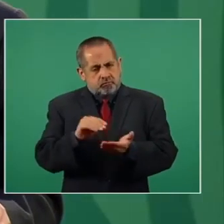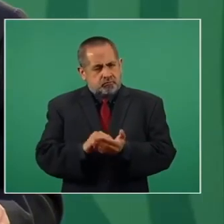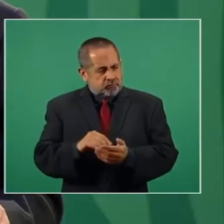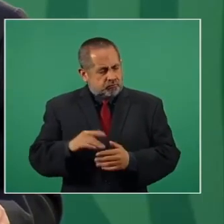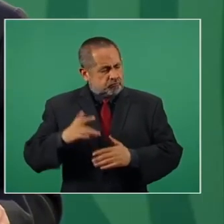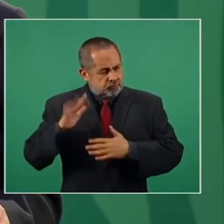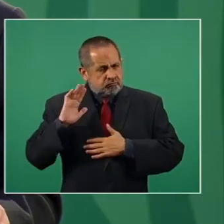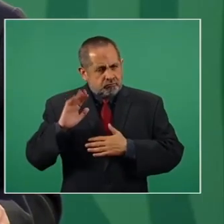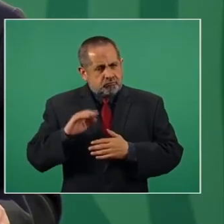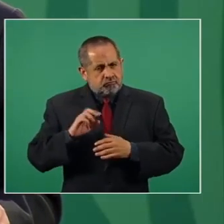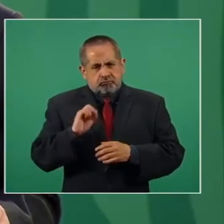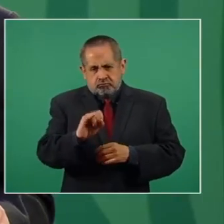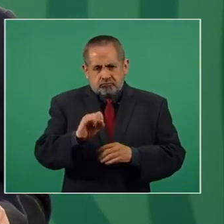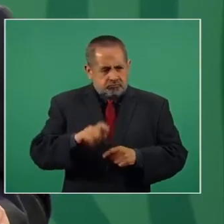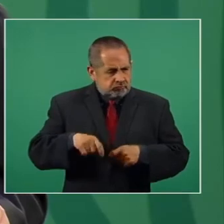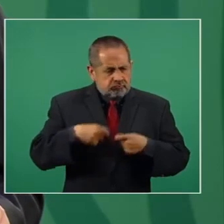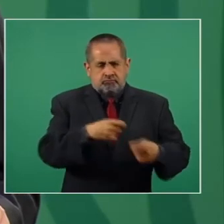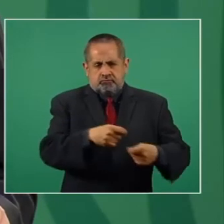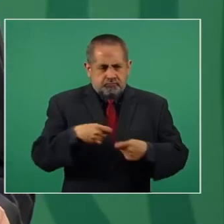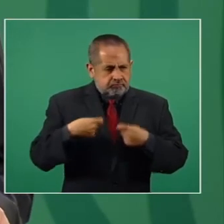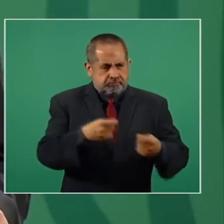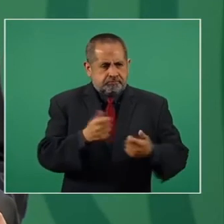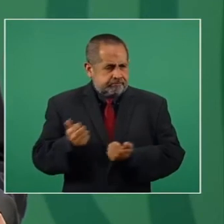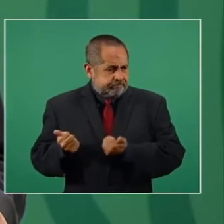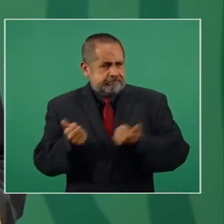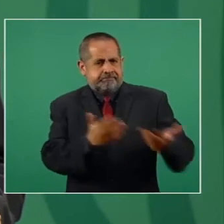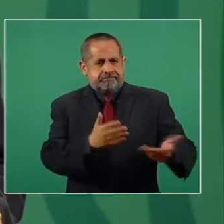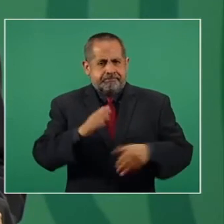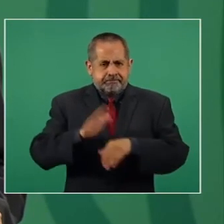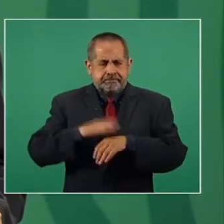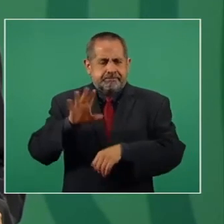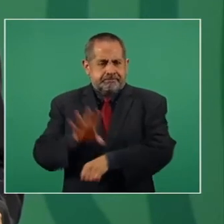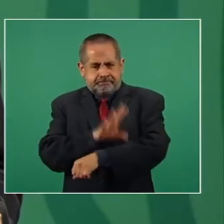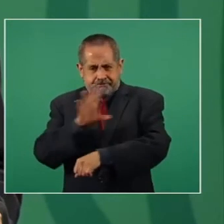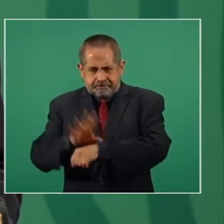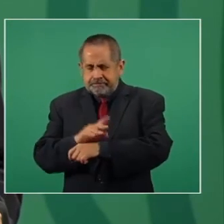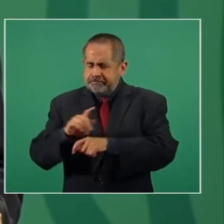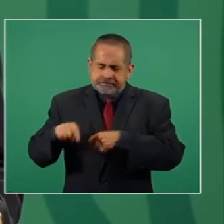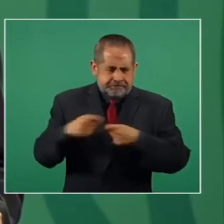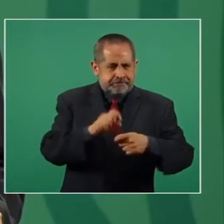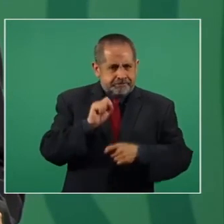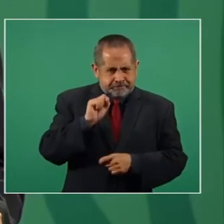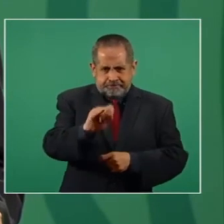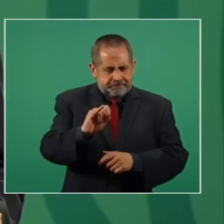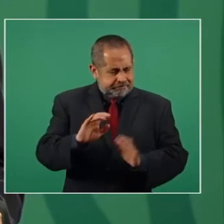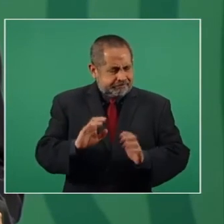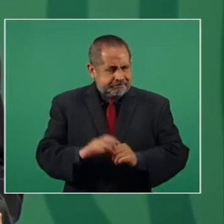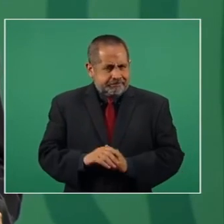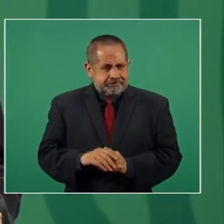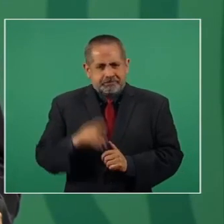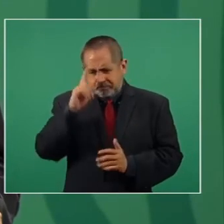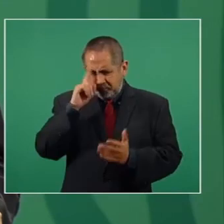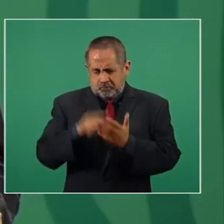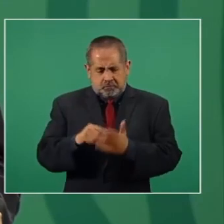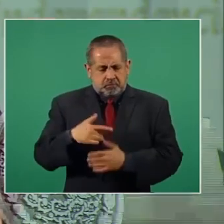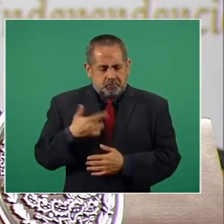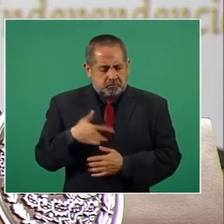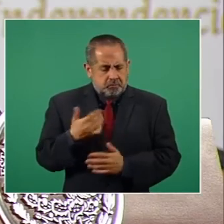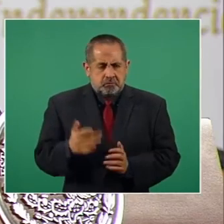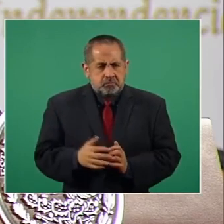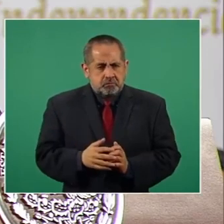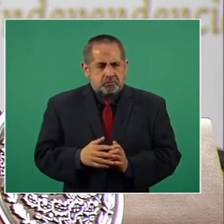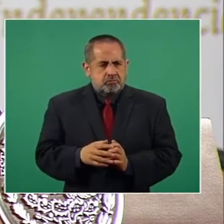garantizando el suministro de energía eléctrica. Yo creo que